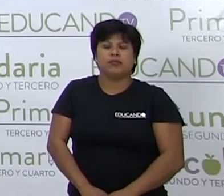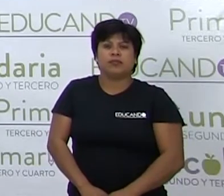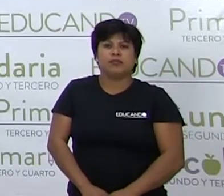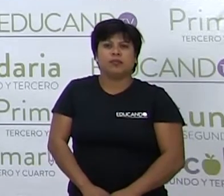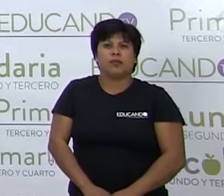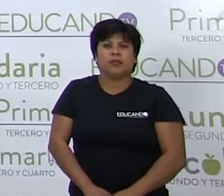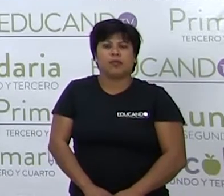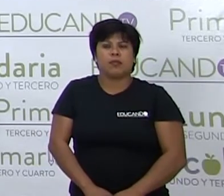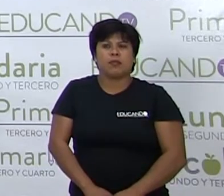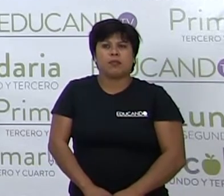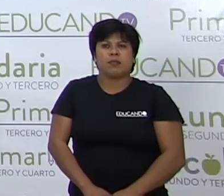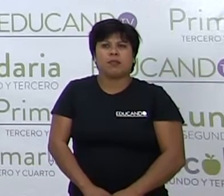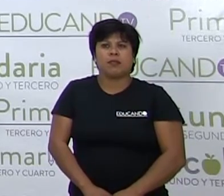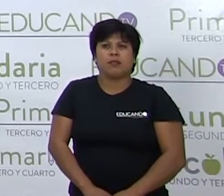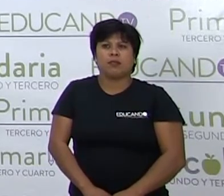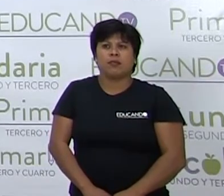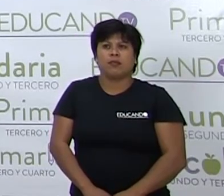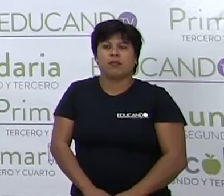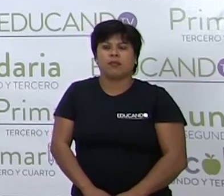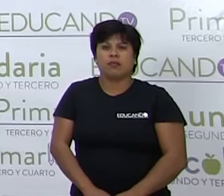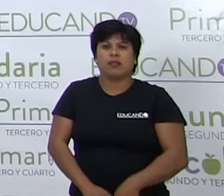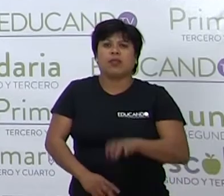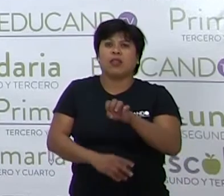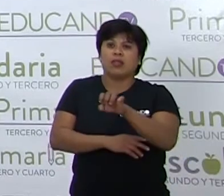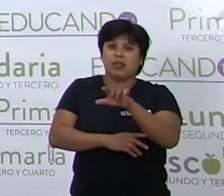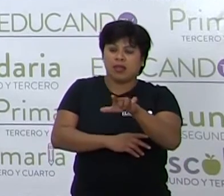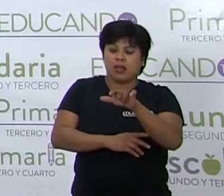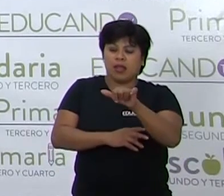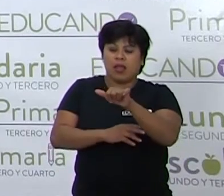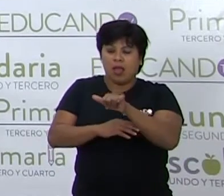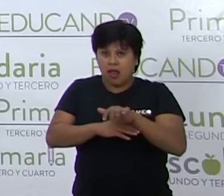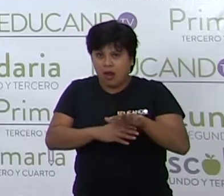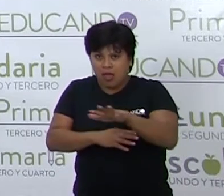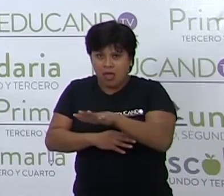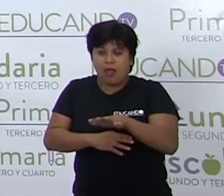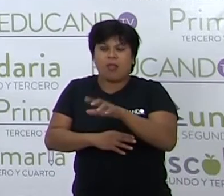área del romboide